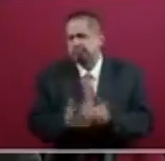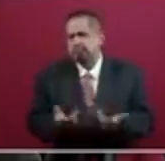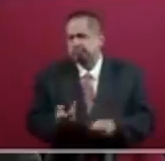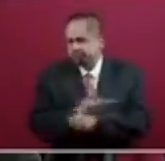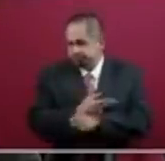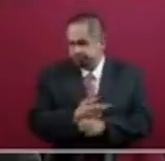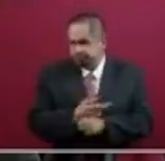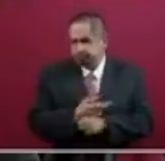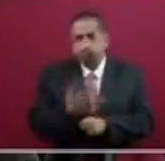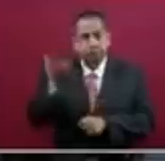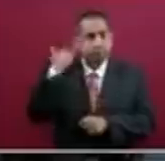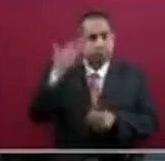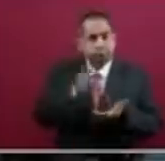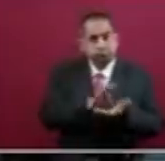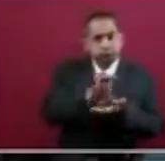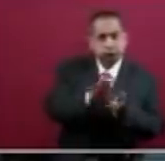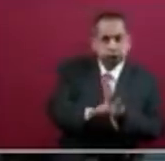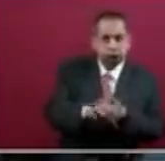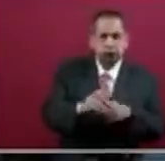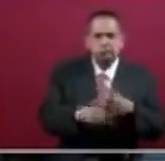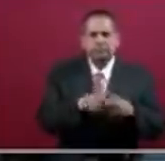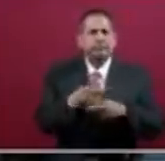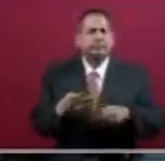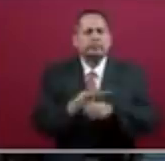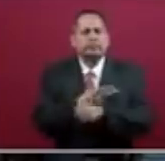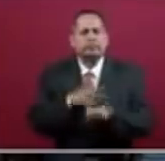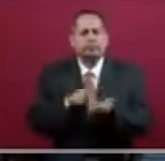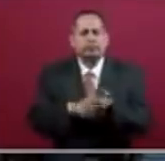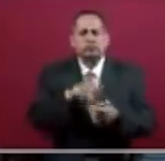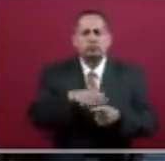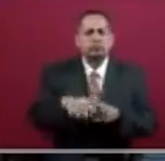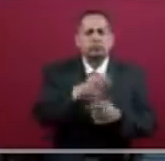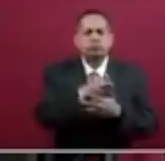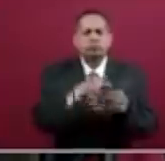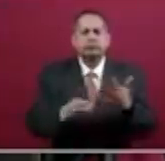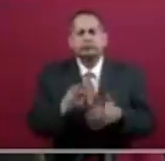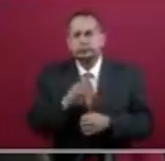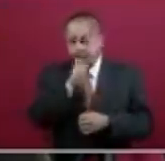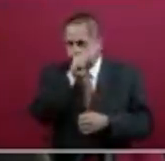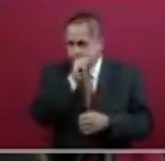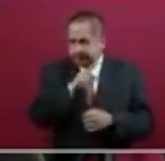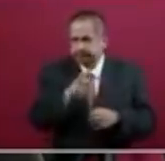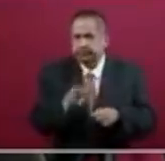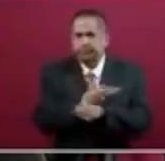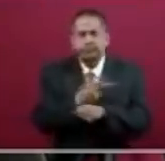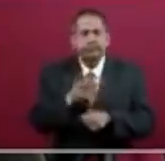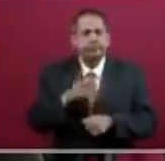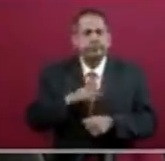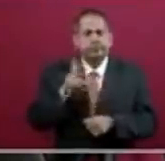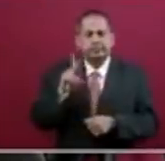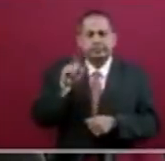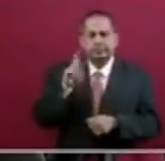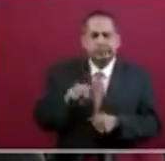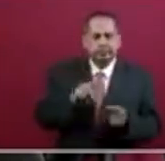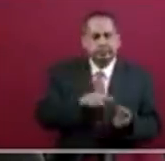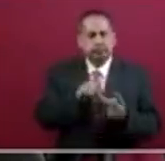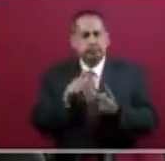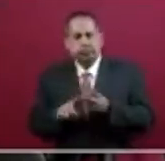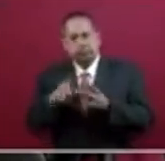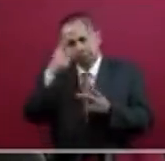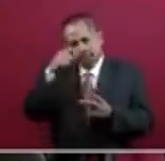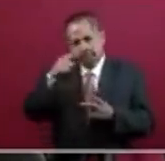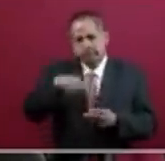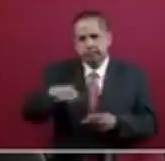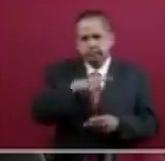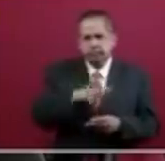había inversiones, qué va a suceder con todo esto y si va a ir un plan alterno para